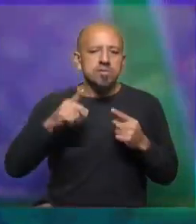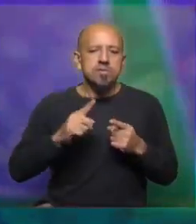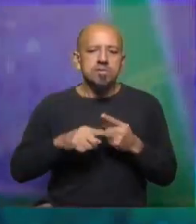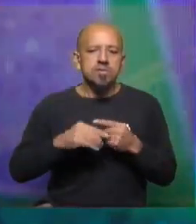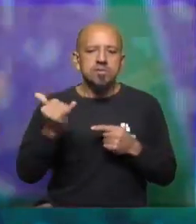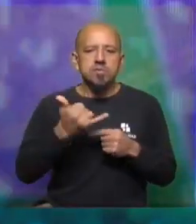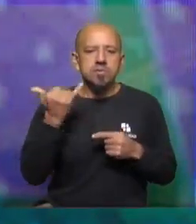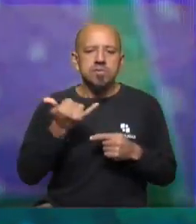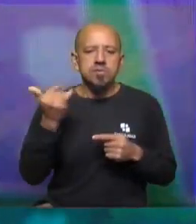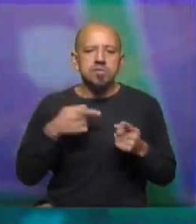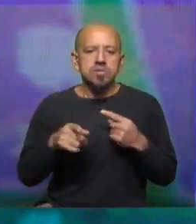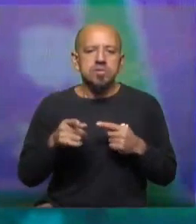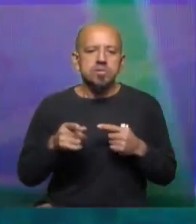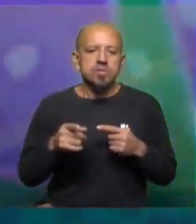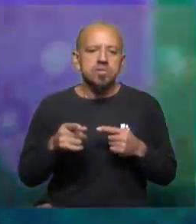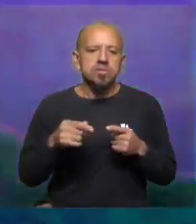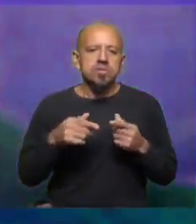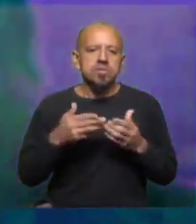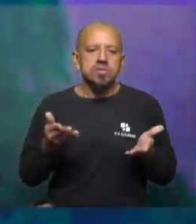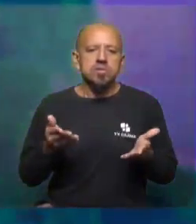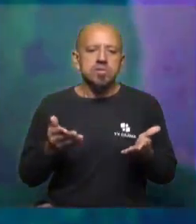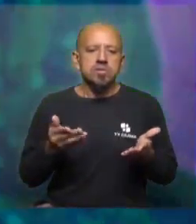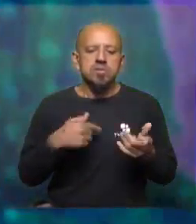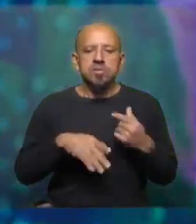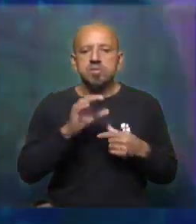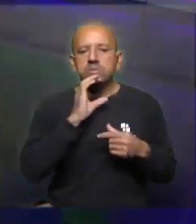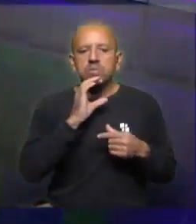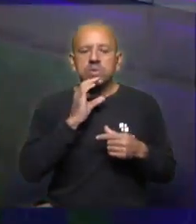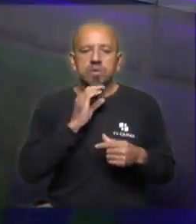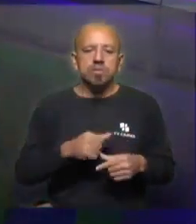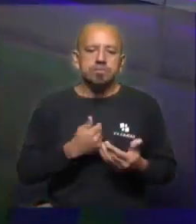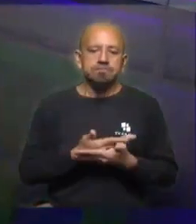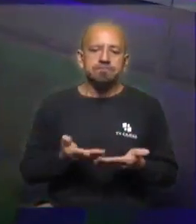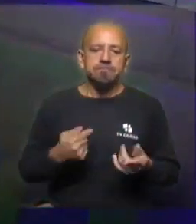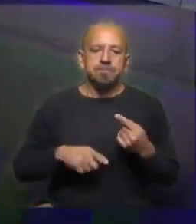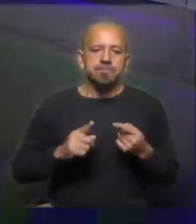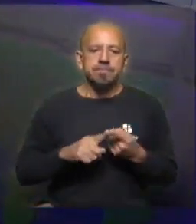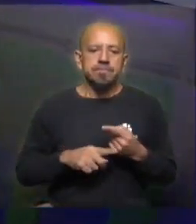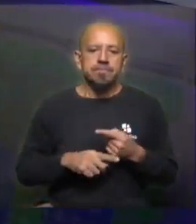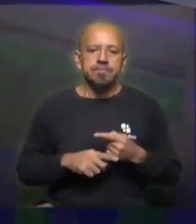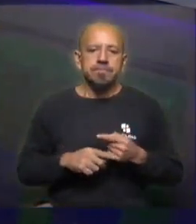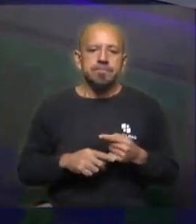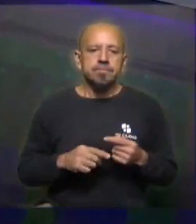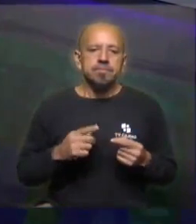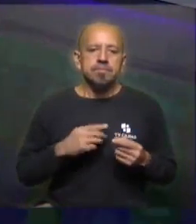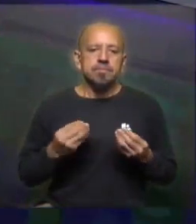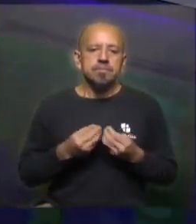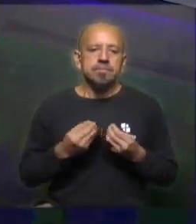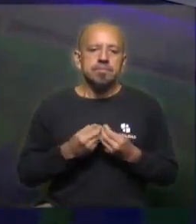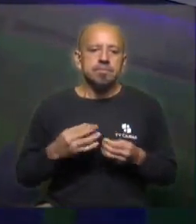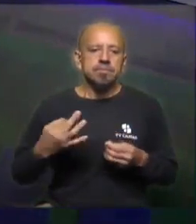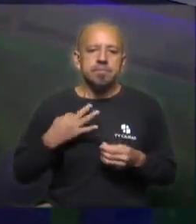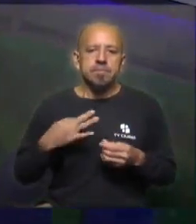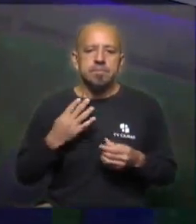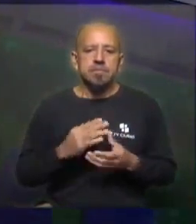mucho tiempo y también los que son asiduos a leer historietas y presentarse hemos estado en la pluma de leche este durante años